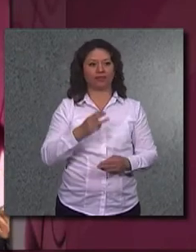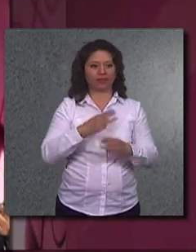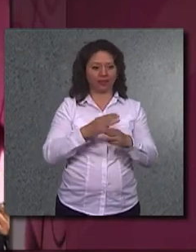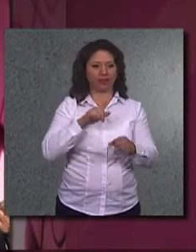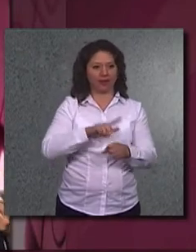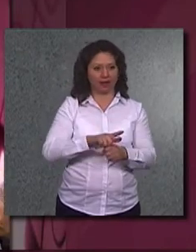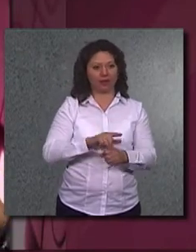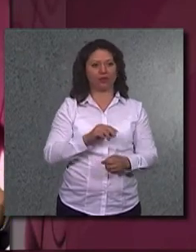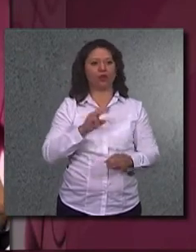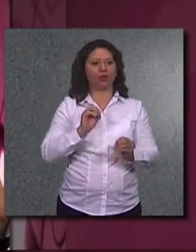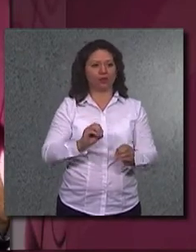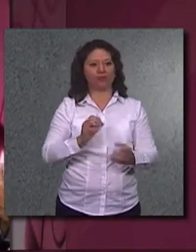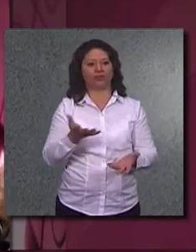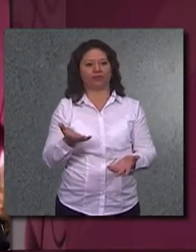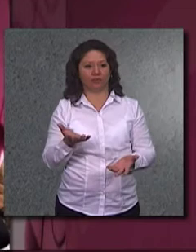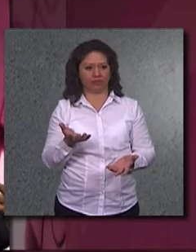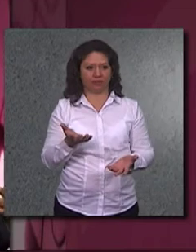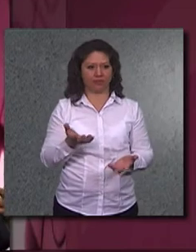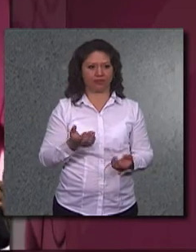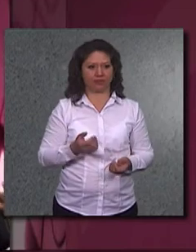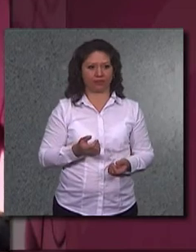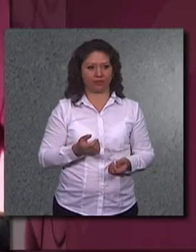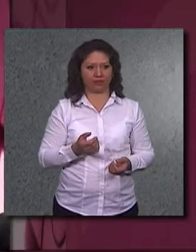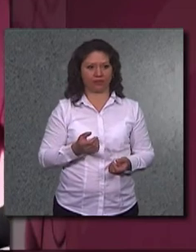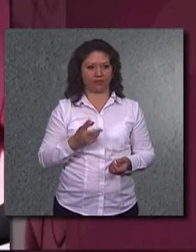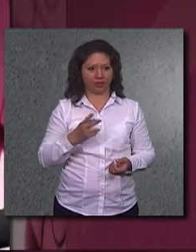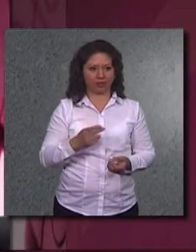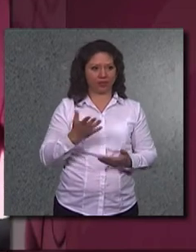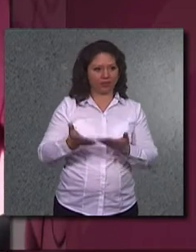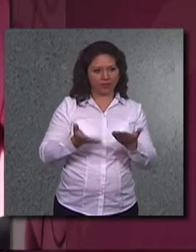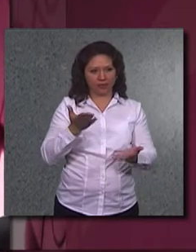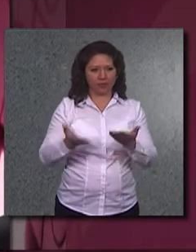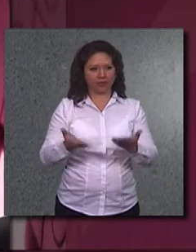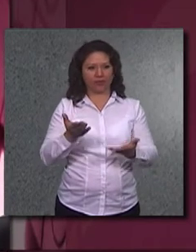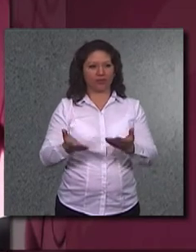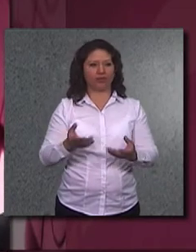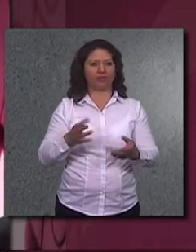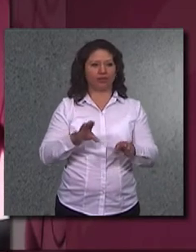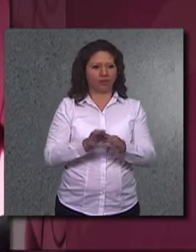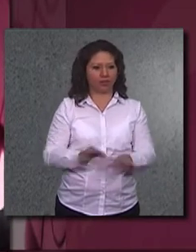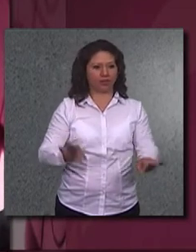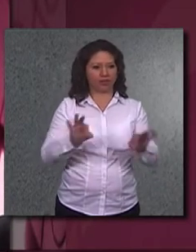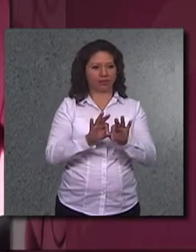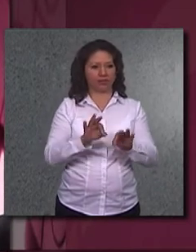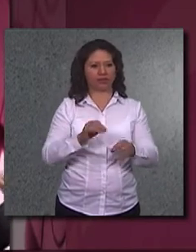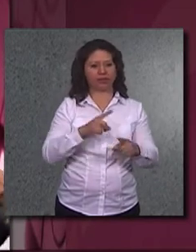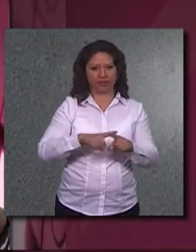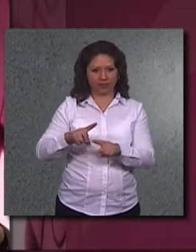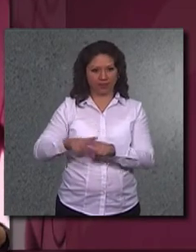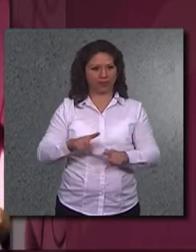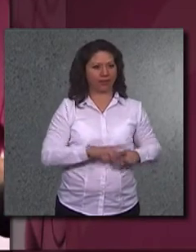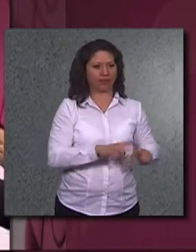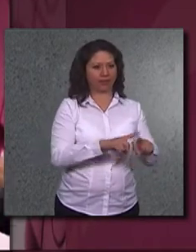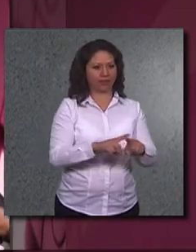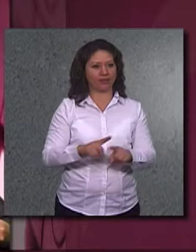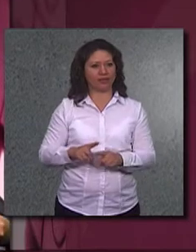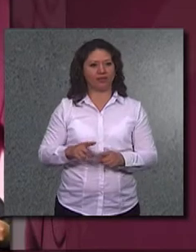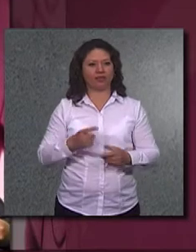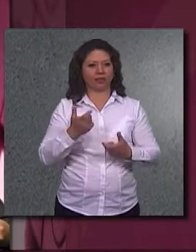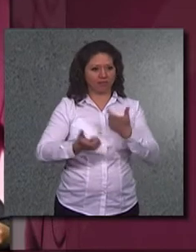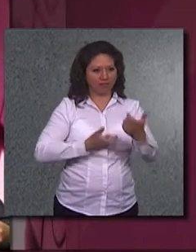especie si los recursos constaron de una de una gama importante para que ella pudiera